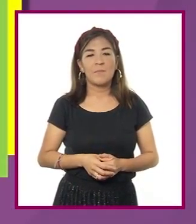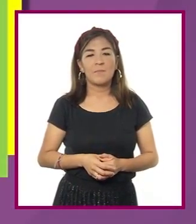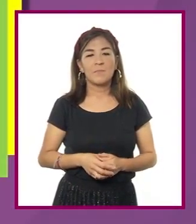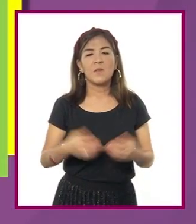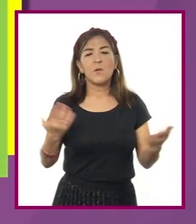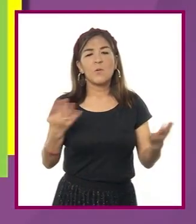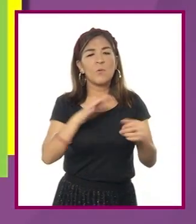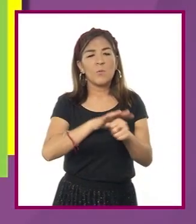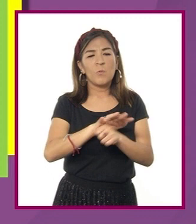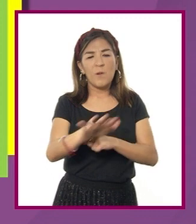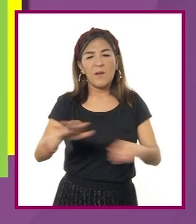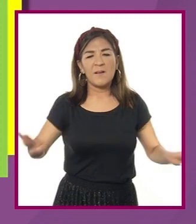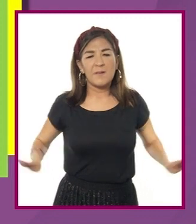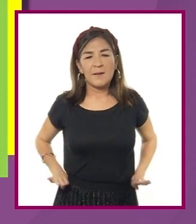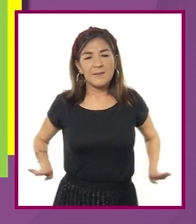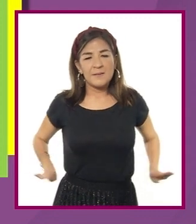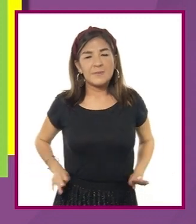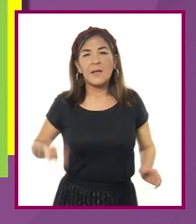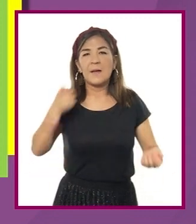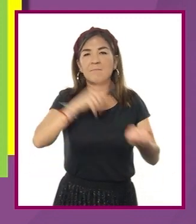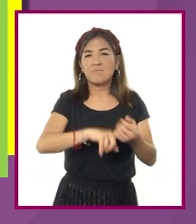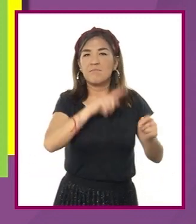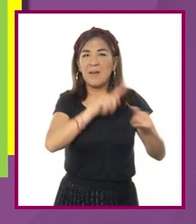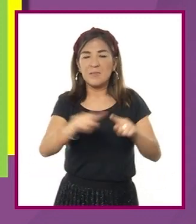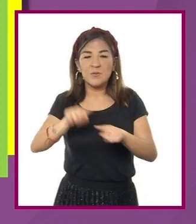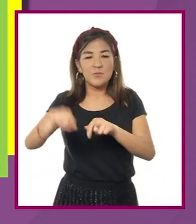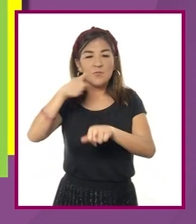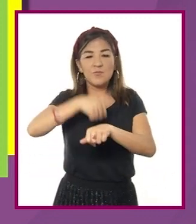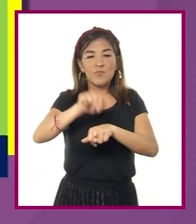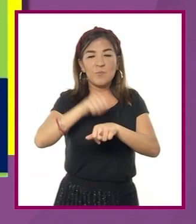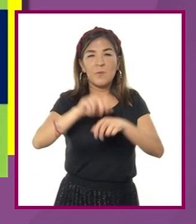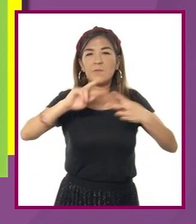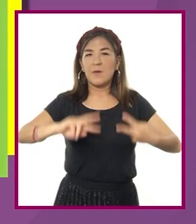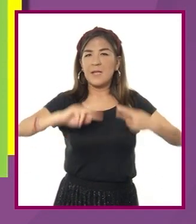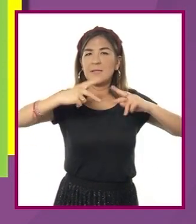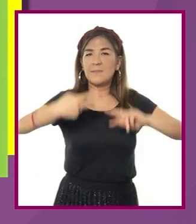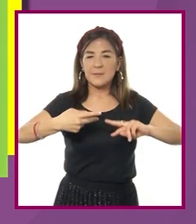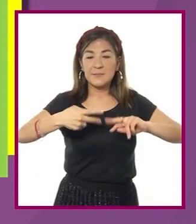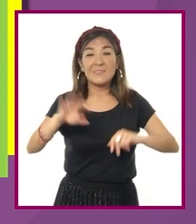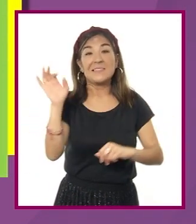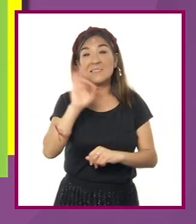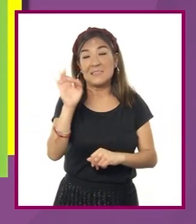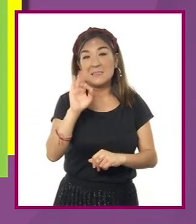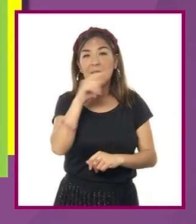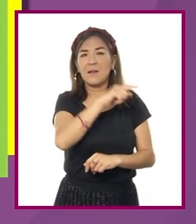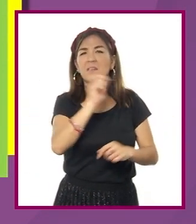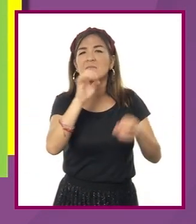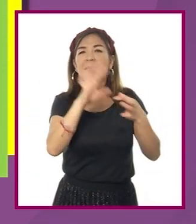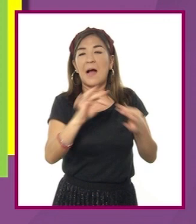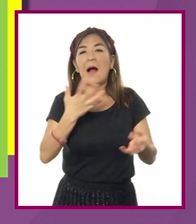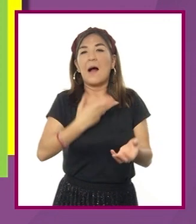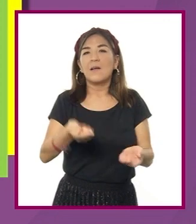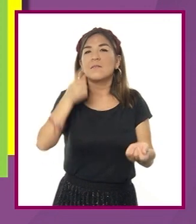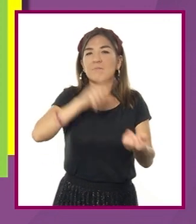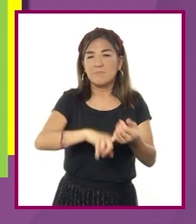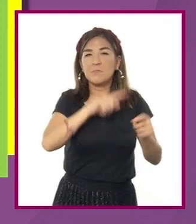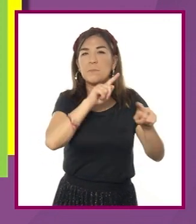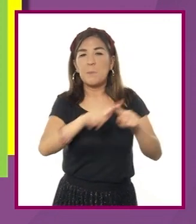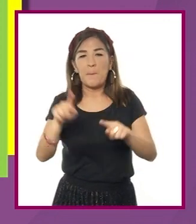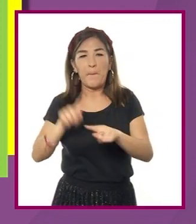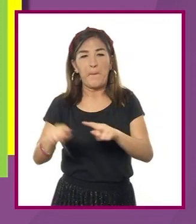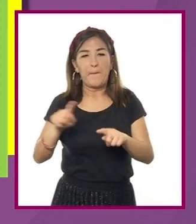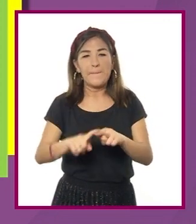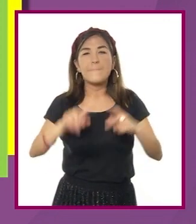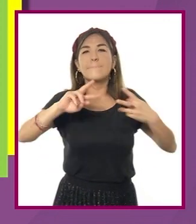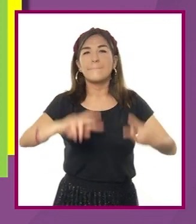¿Qué caracteriza a la variación proporcional inversa? Es posible afirmar que existe una variación